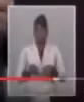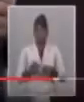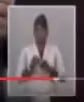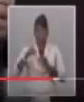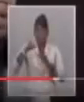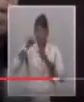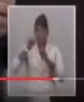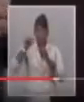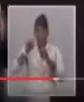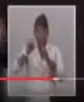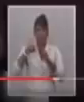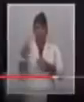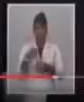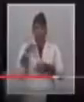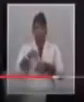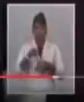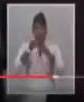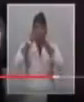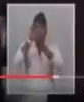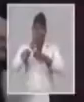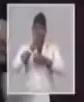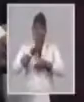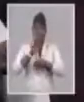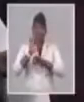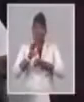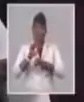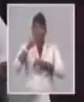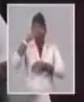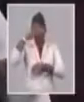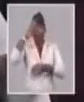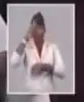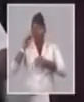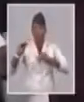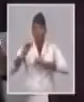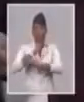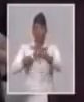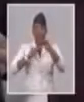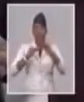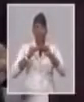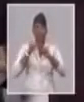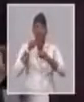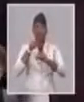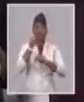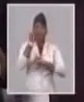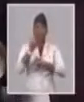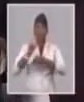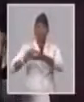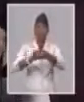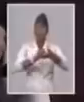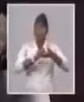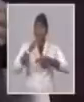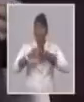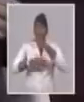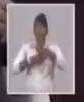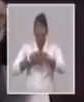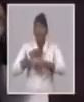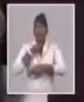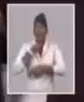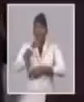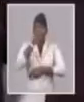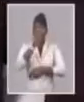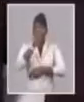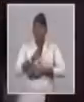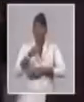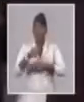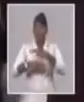Bueno, y a propósito de estos temas, hoy también publicamos en Cuba Debate una opinión de nuestra colega Rosa Miriam Elizalde, un trabajo que